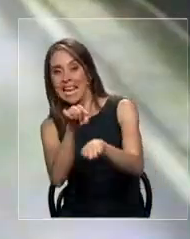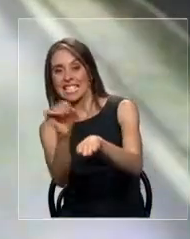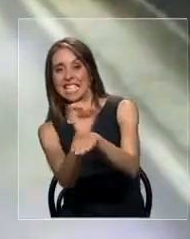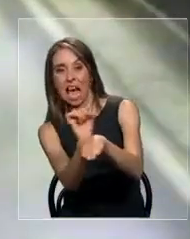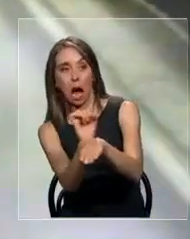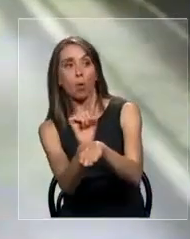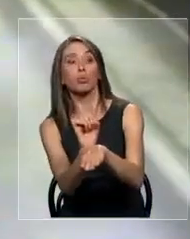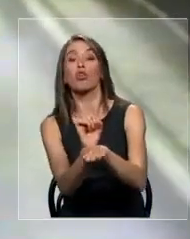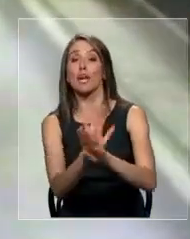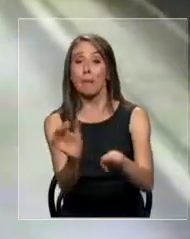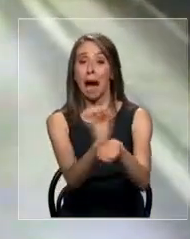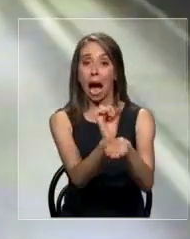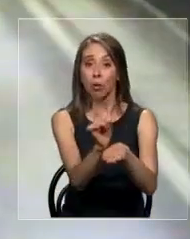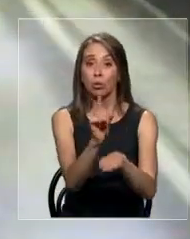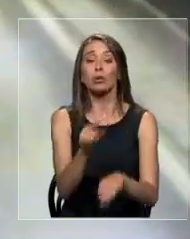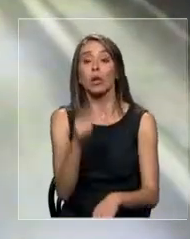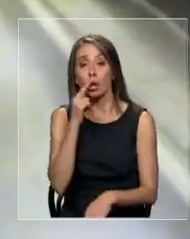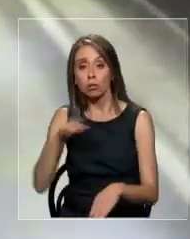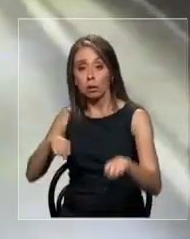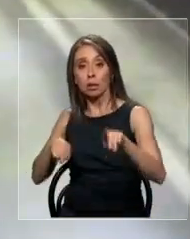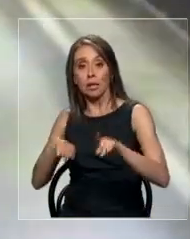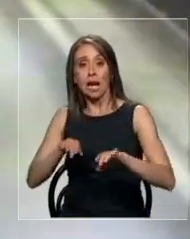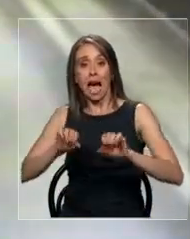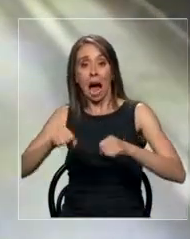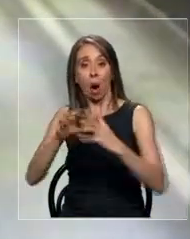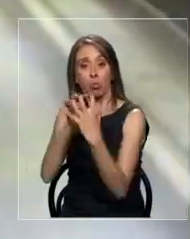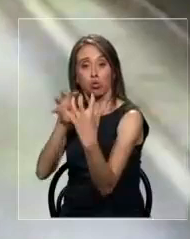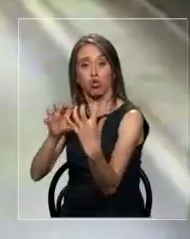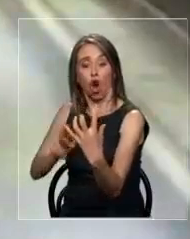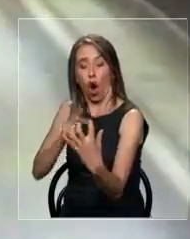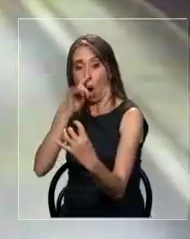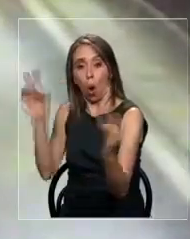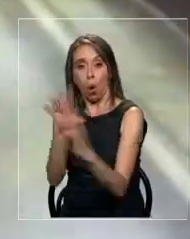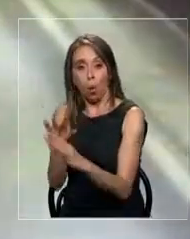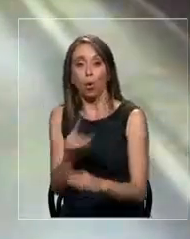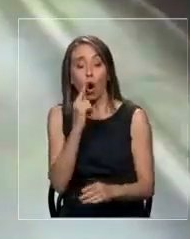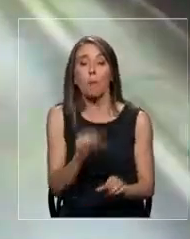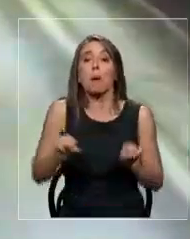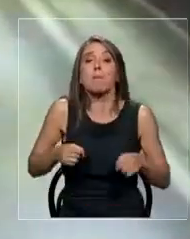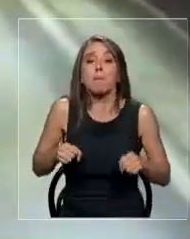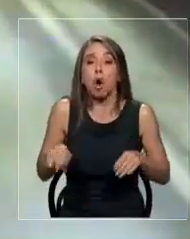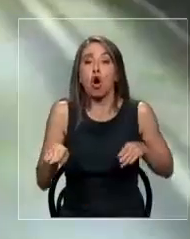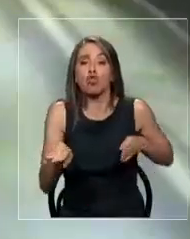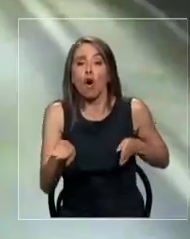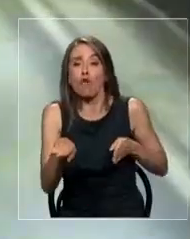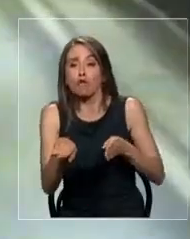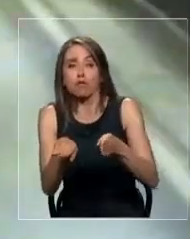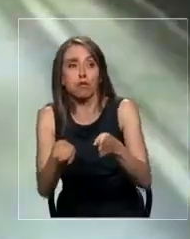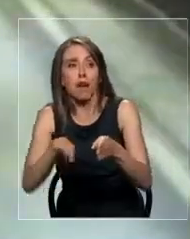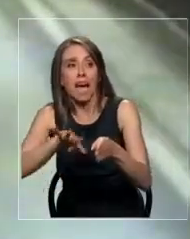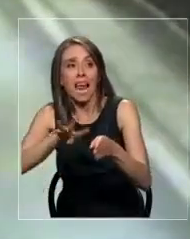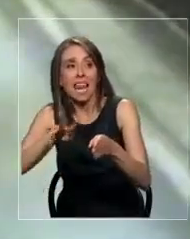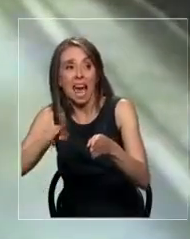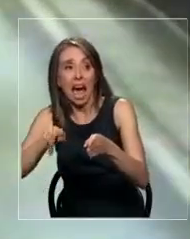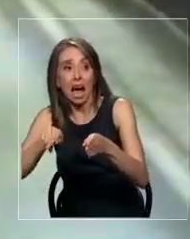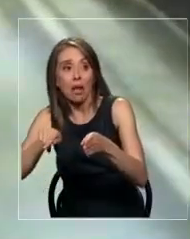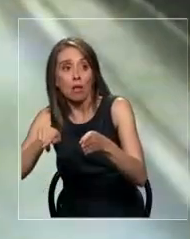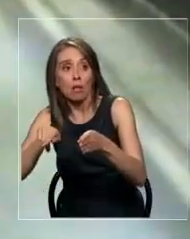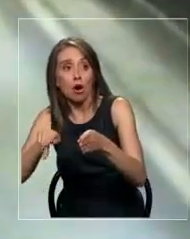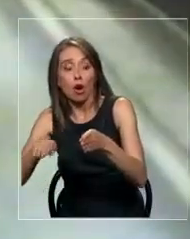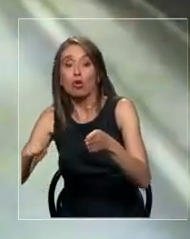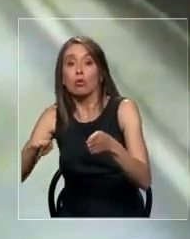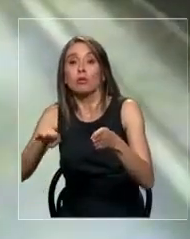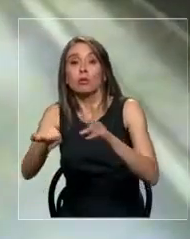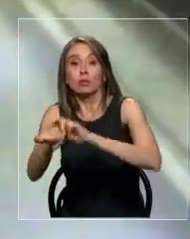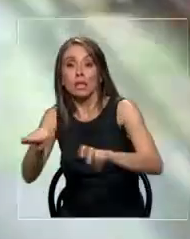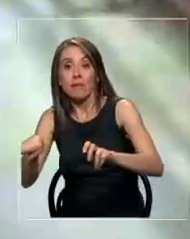Este motociclista es emboscado por un automóvil de lujo, en donde uno de los delincuentes, arriesgando su propia vida, intenta